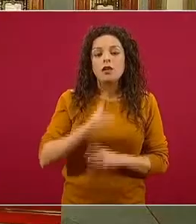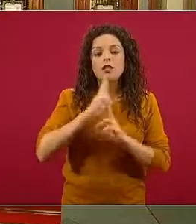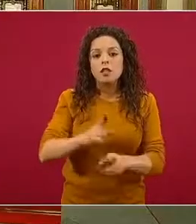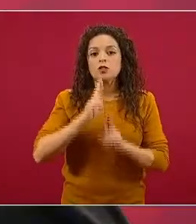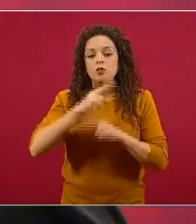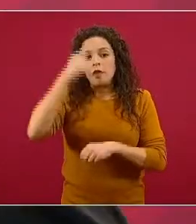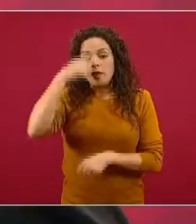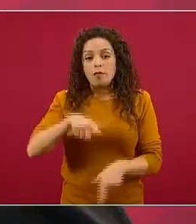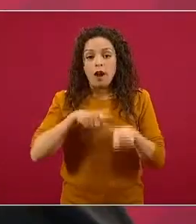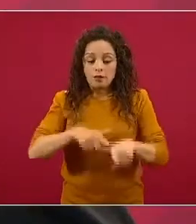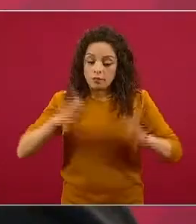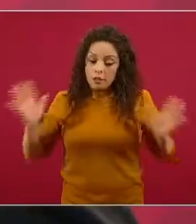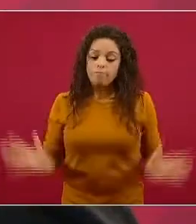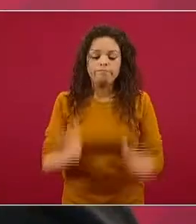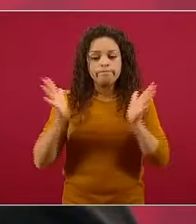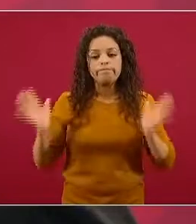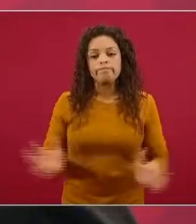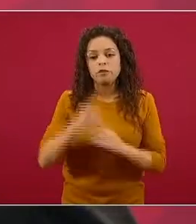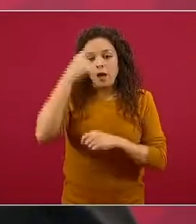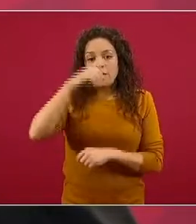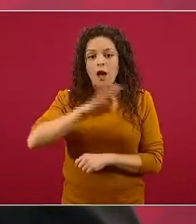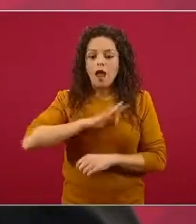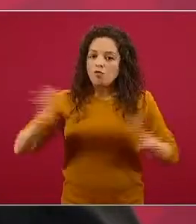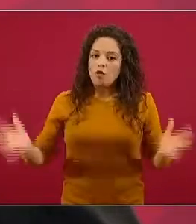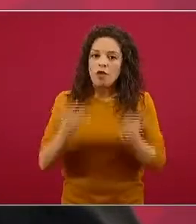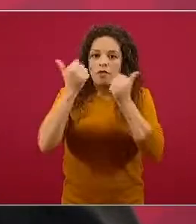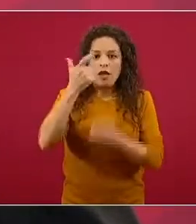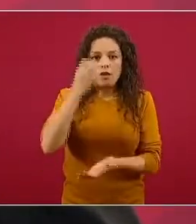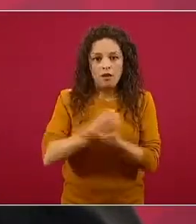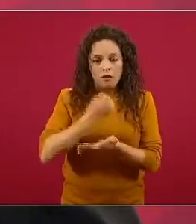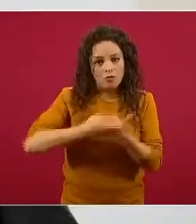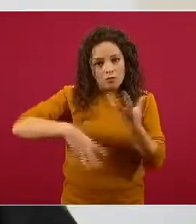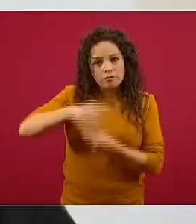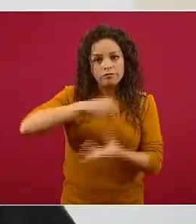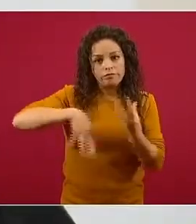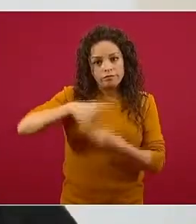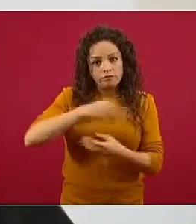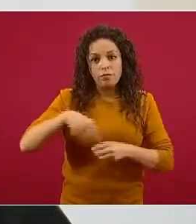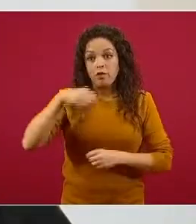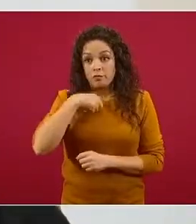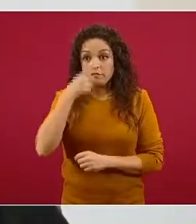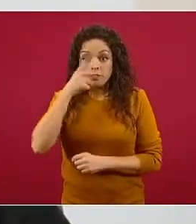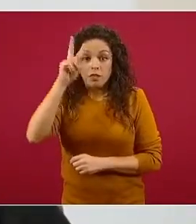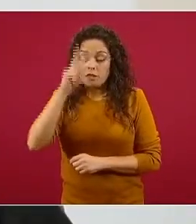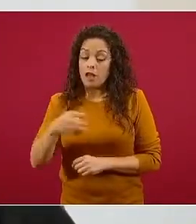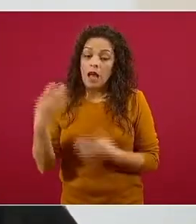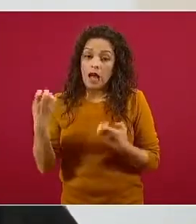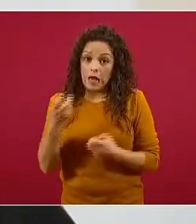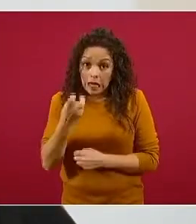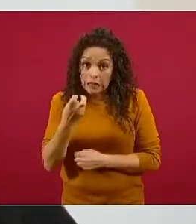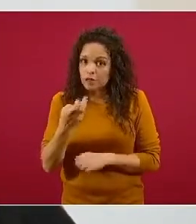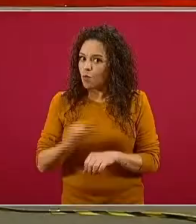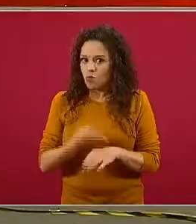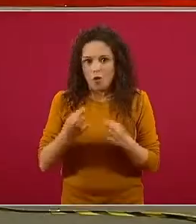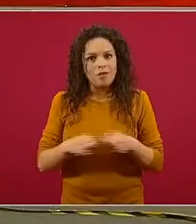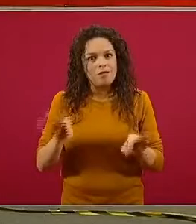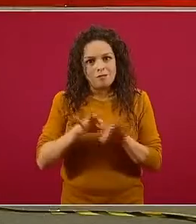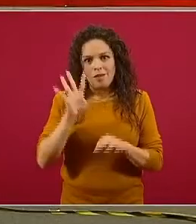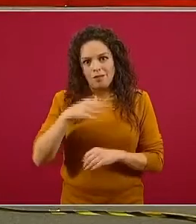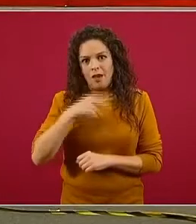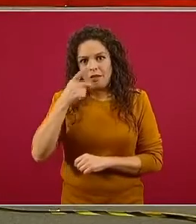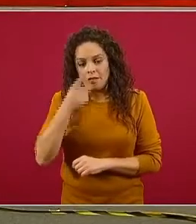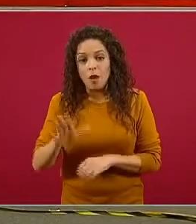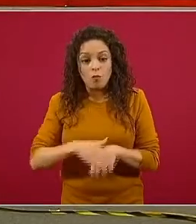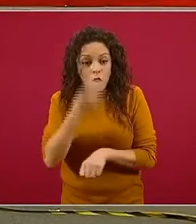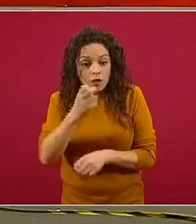el fomento de la inversión. Les he dicho la inversión que es bastante importante y que eso genera empleos